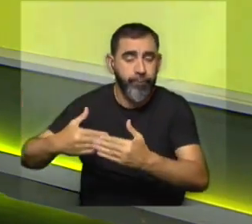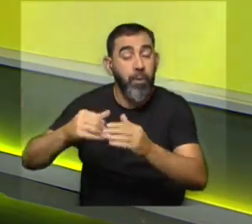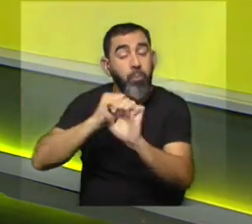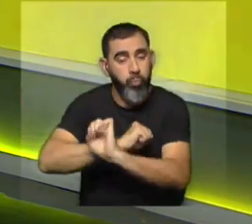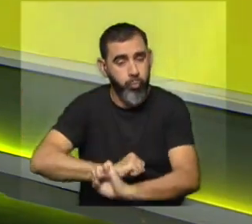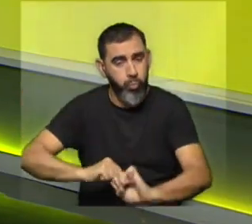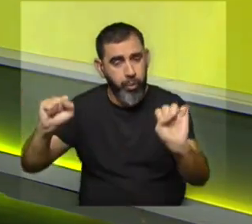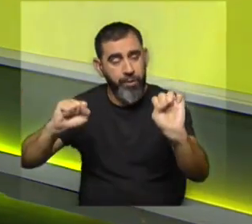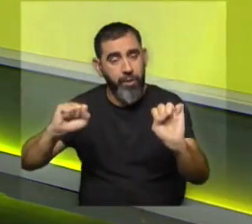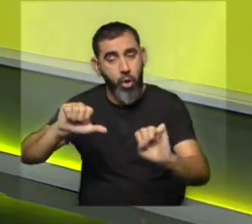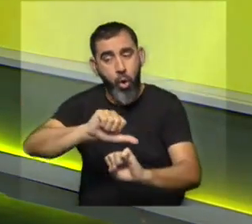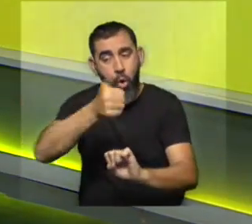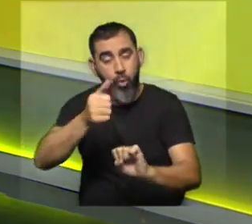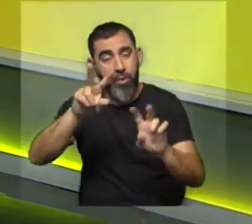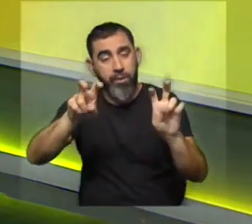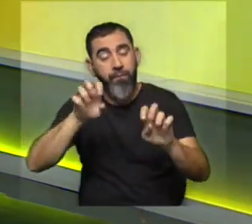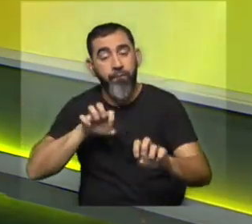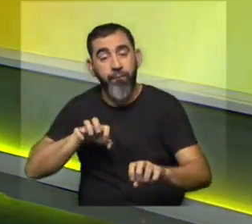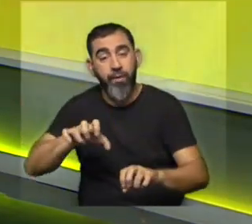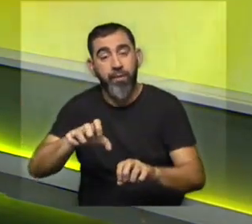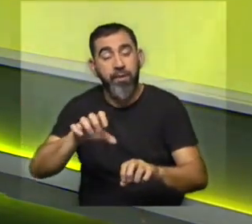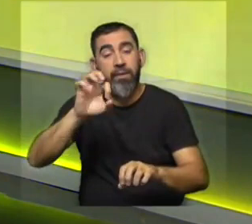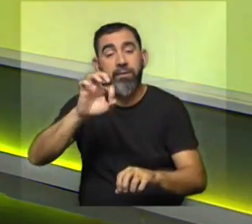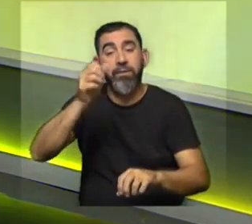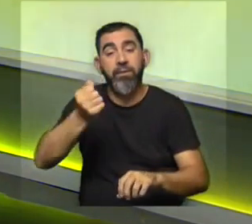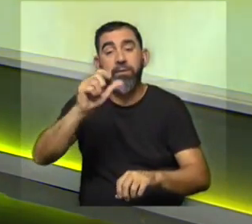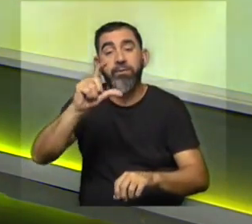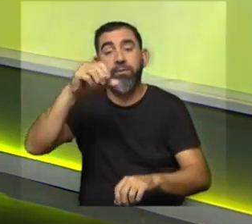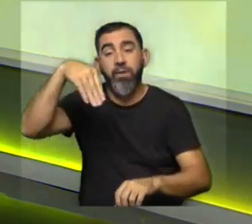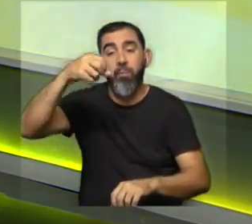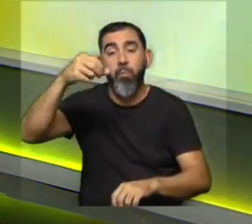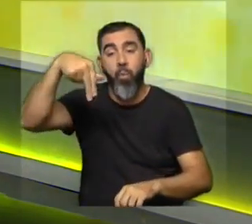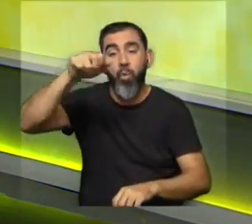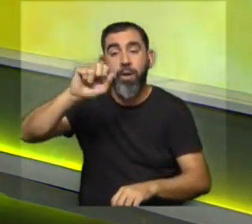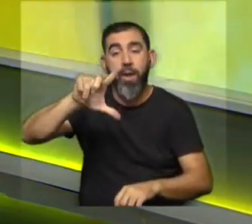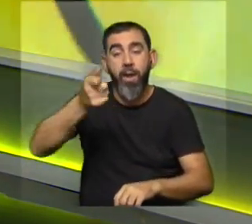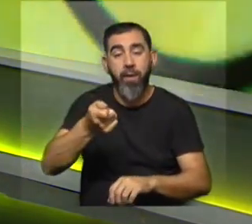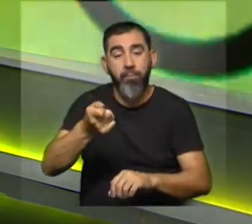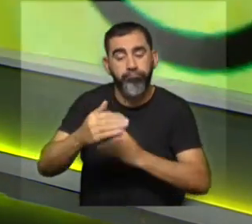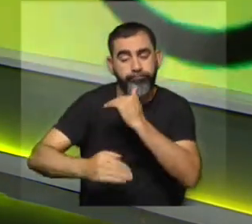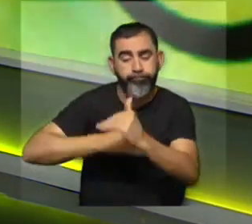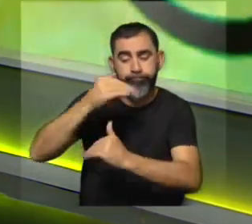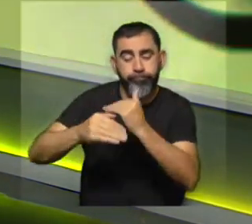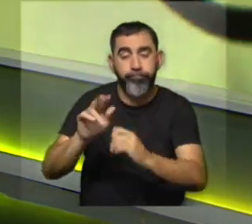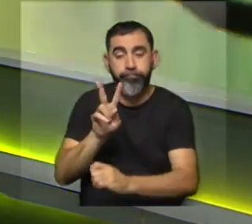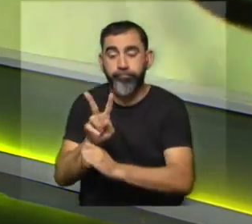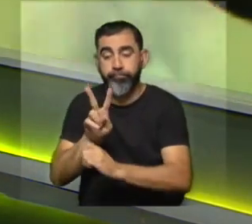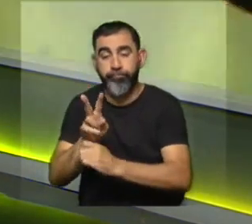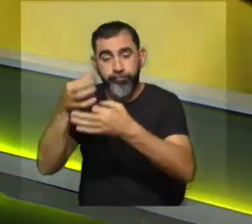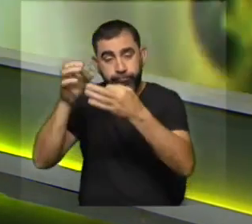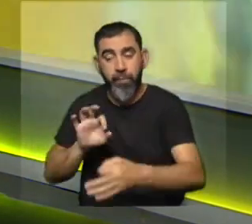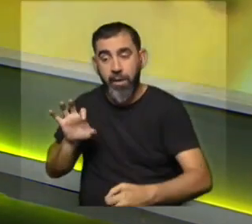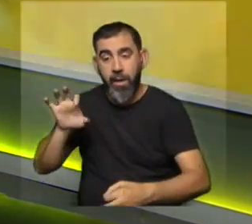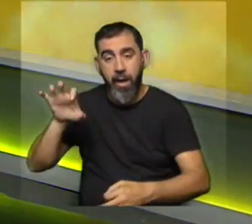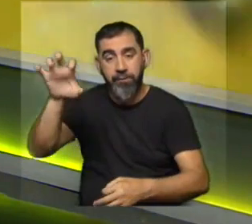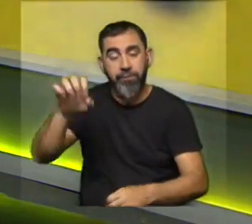potencial que puede llegar a tener la bacteria Salmonella como agente para desarrollar inmunoterapias contra